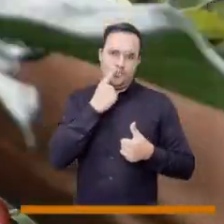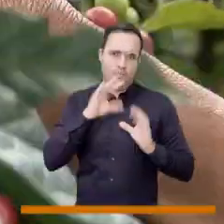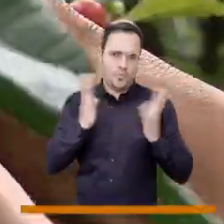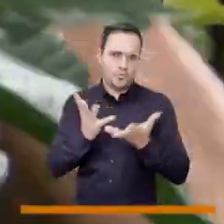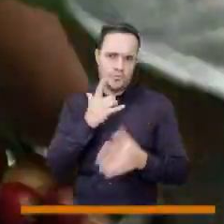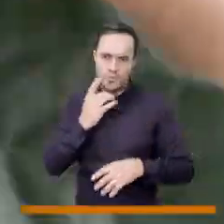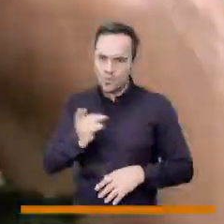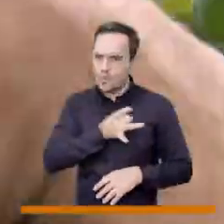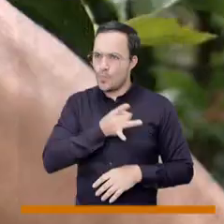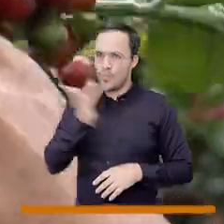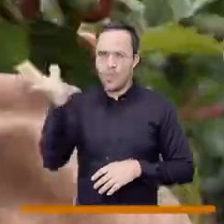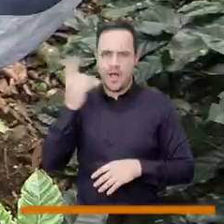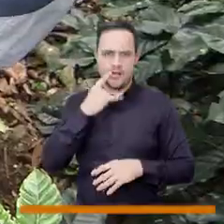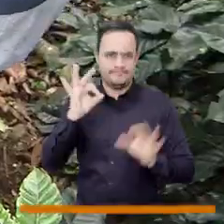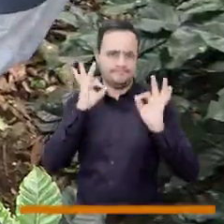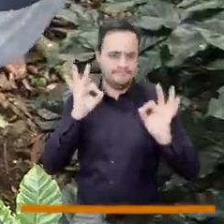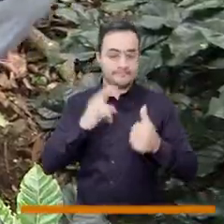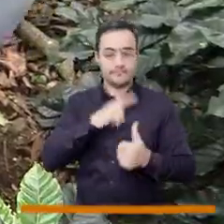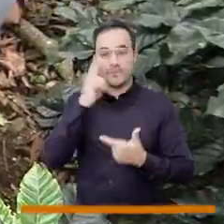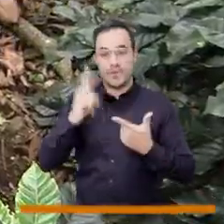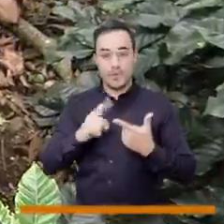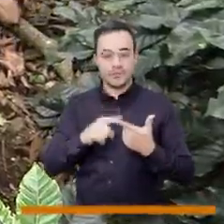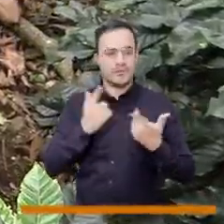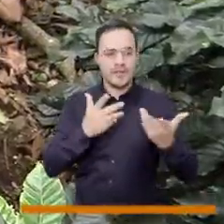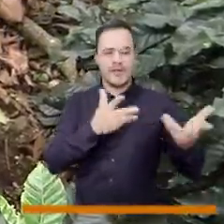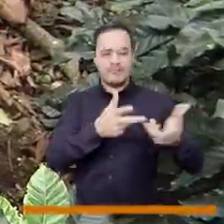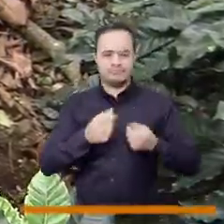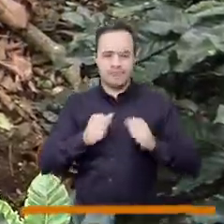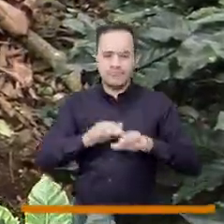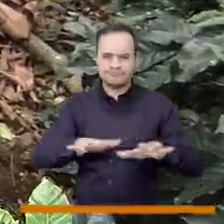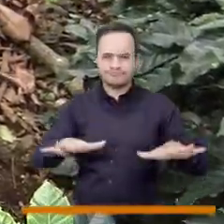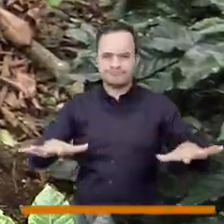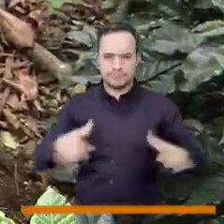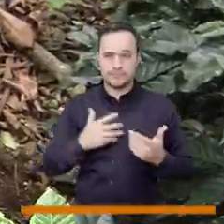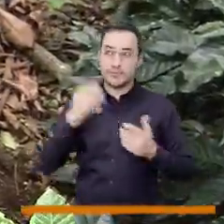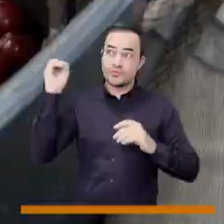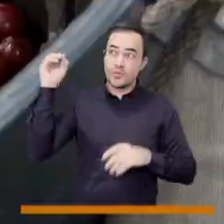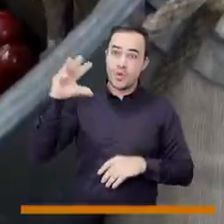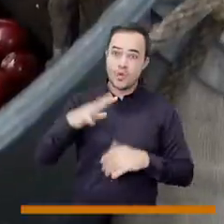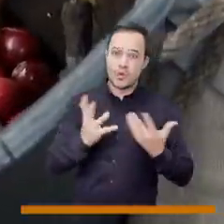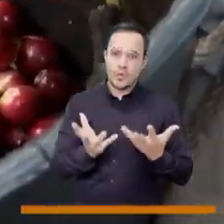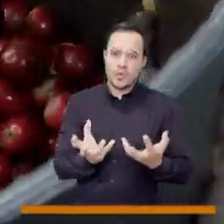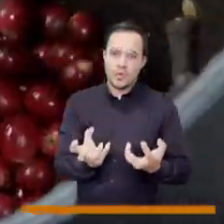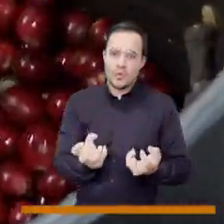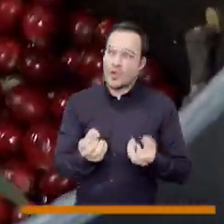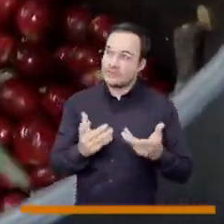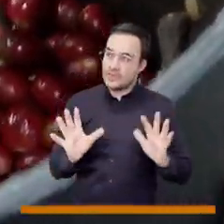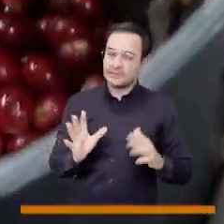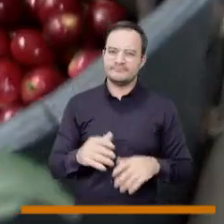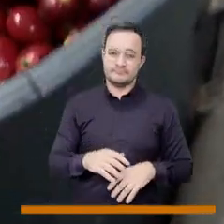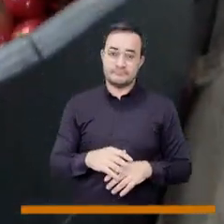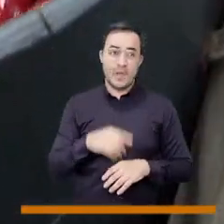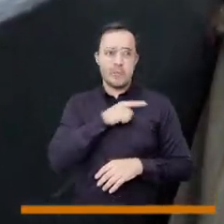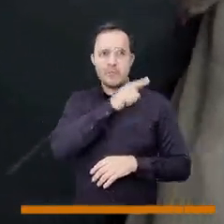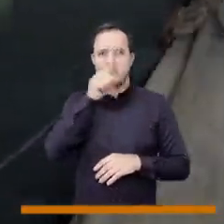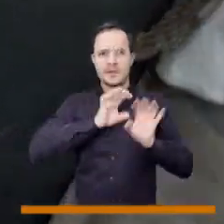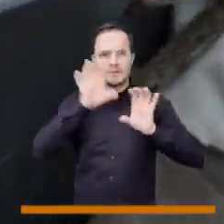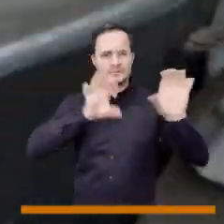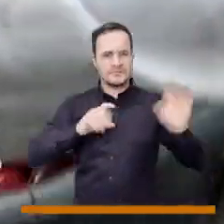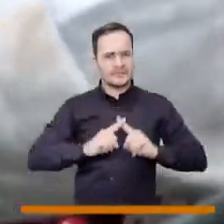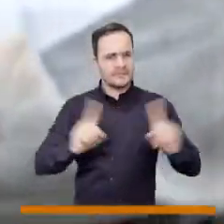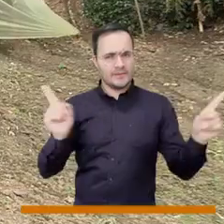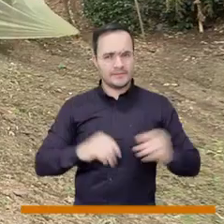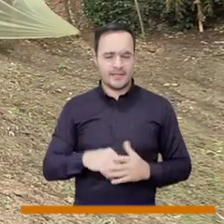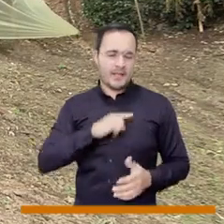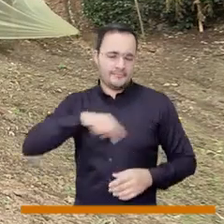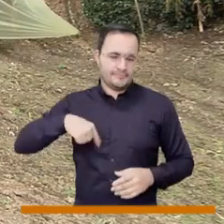además recolectando a mano y luego secamos al sol. Eso no sucede en muchísimos países. Nosotros tenemos